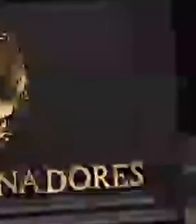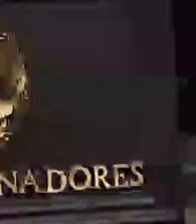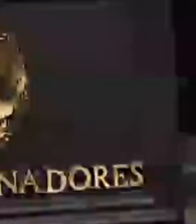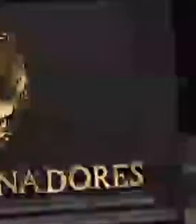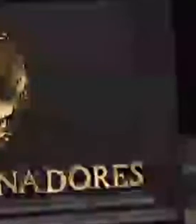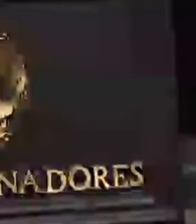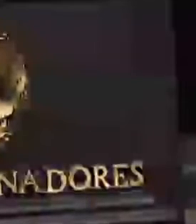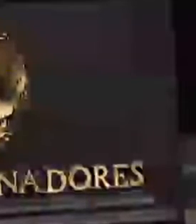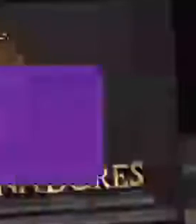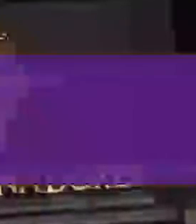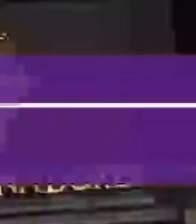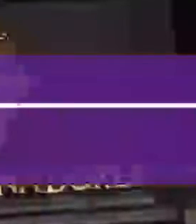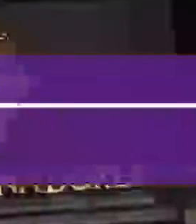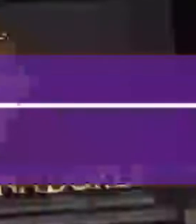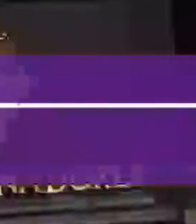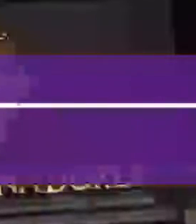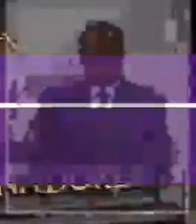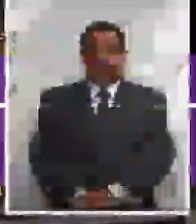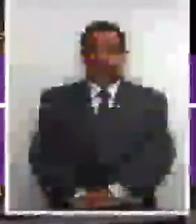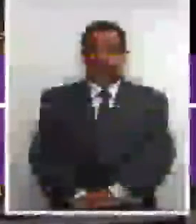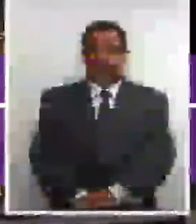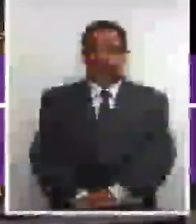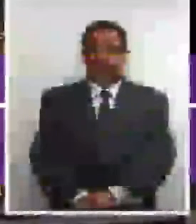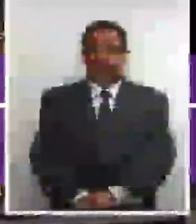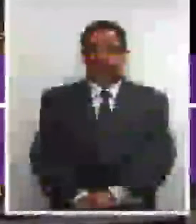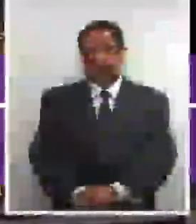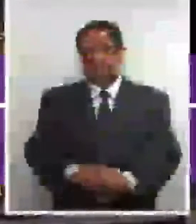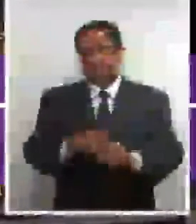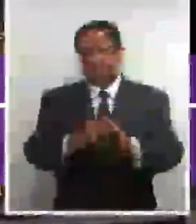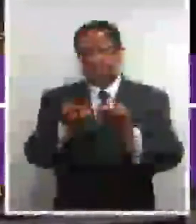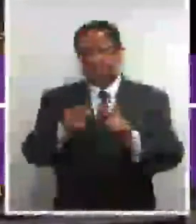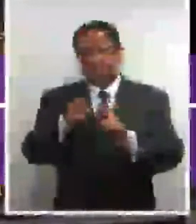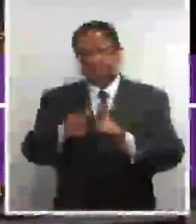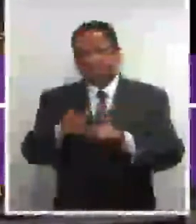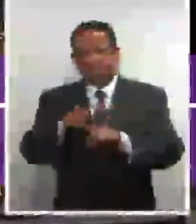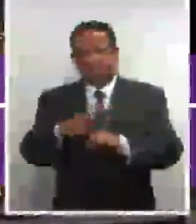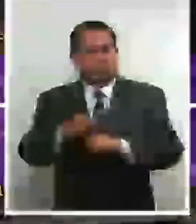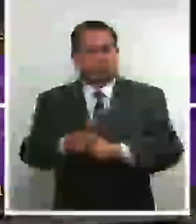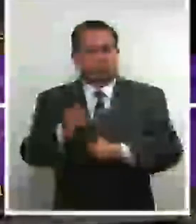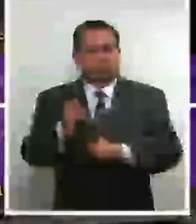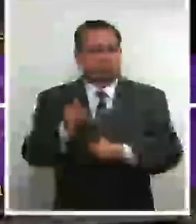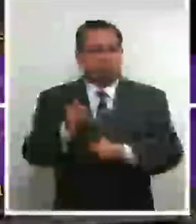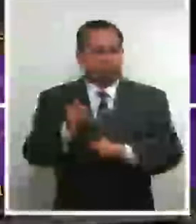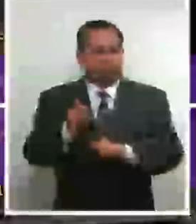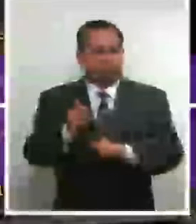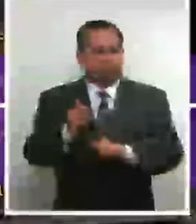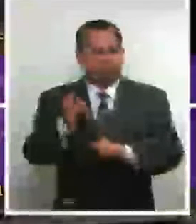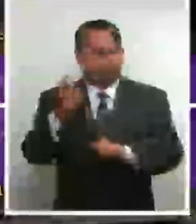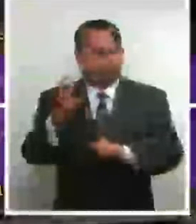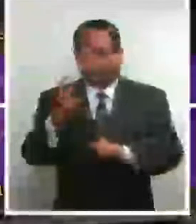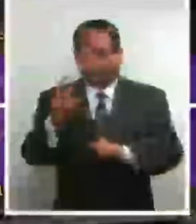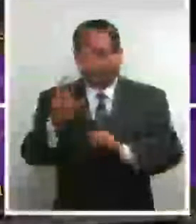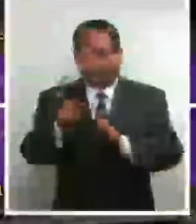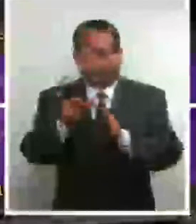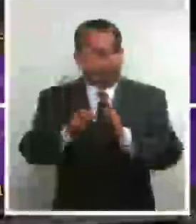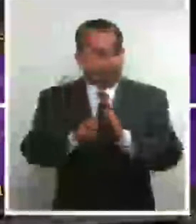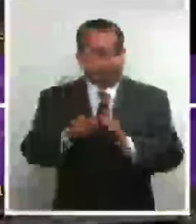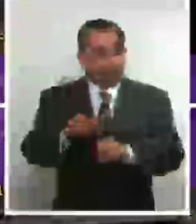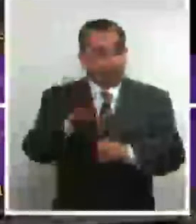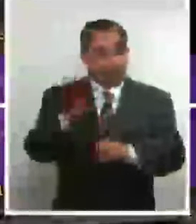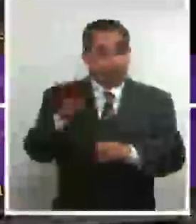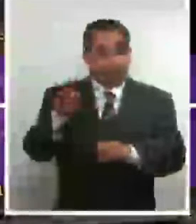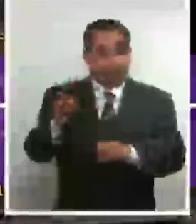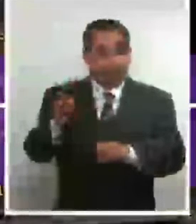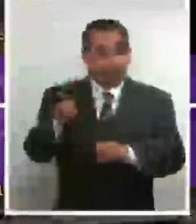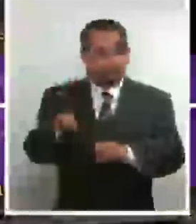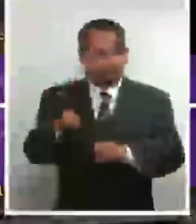pero quiero comentar algo de forma en el numeral 4 del artículo